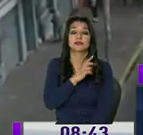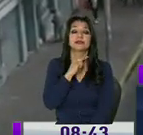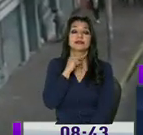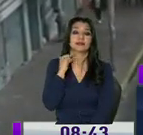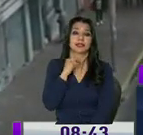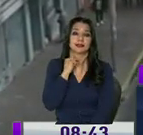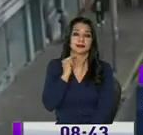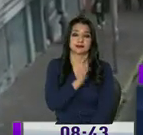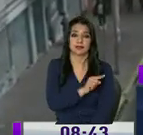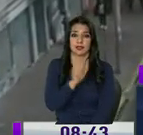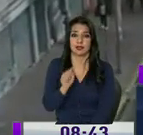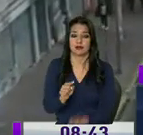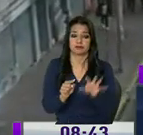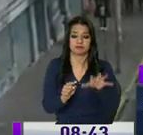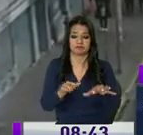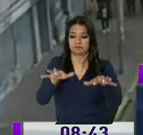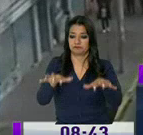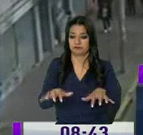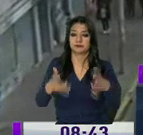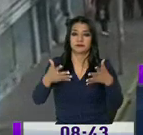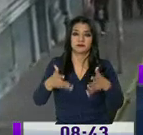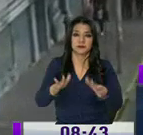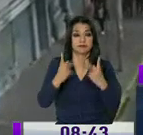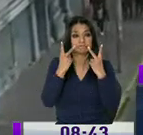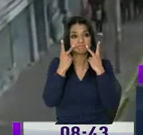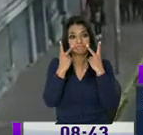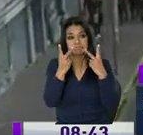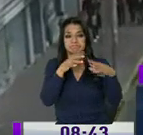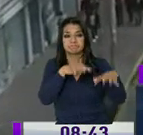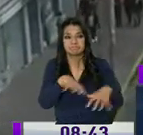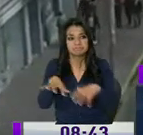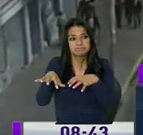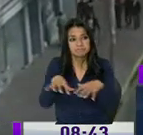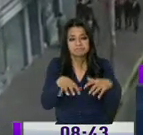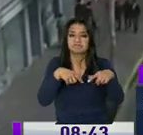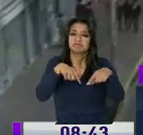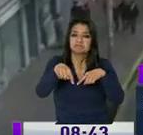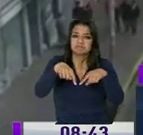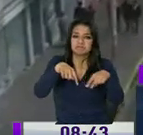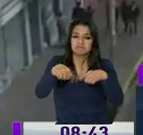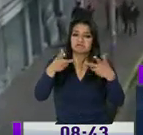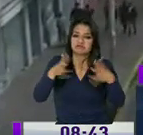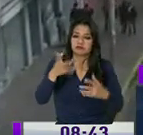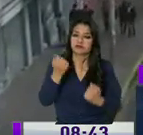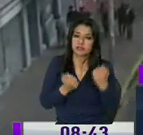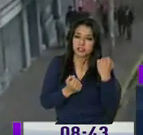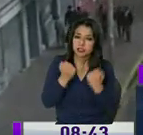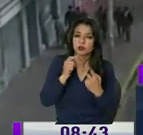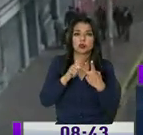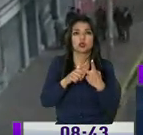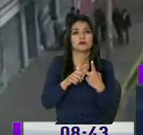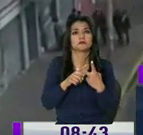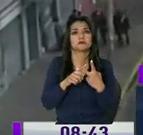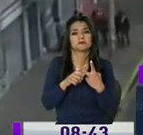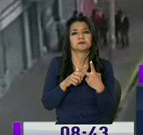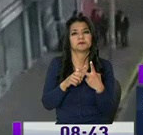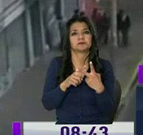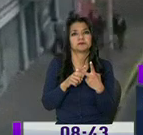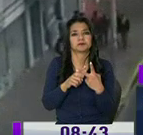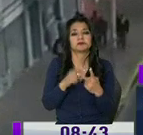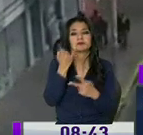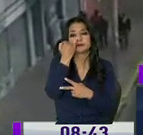estos puntos ya se pudo iniciar movimiento intenso, tanto de vehículos como de indígenas